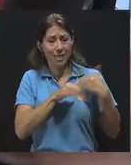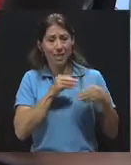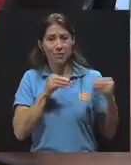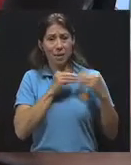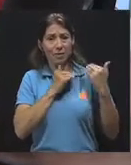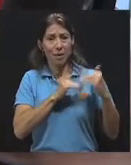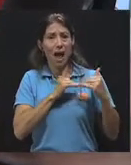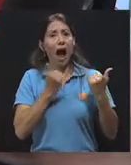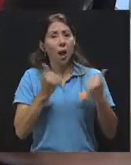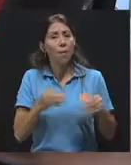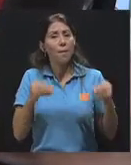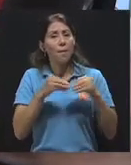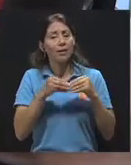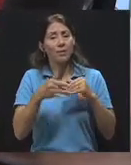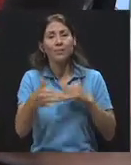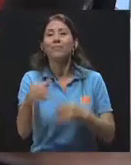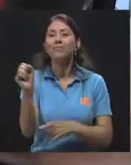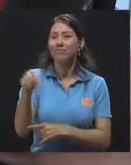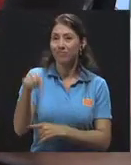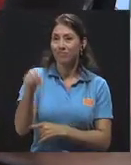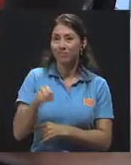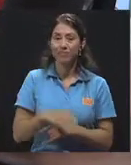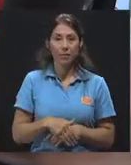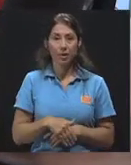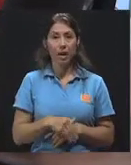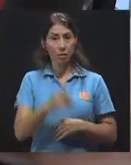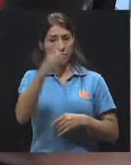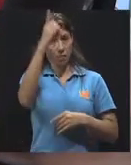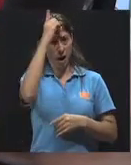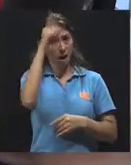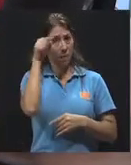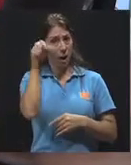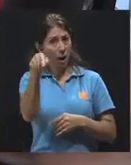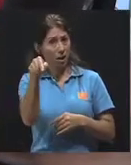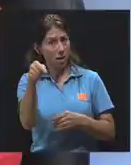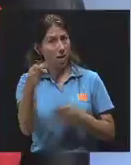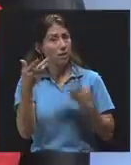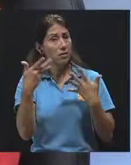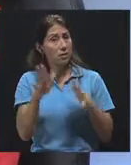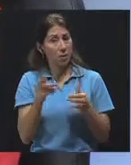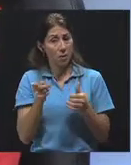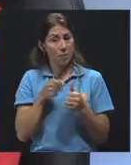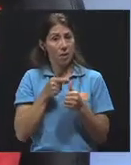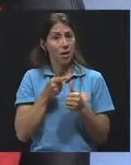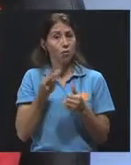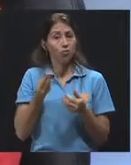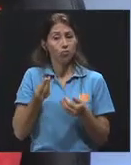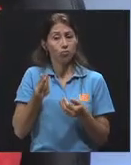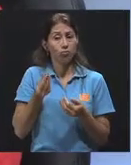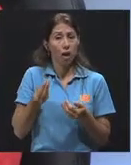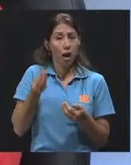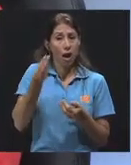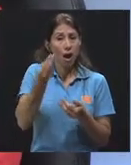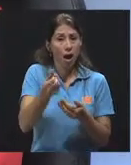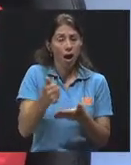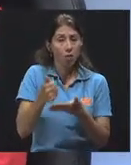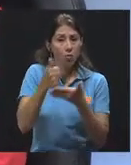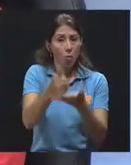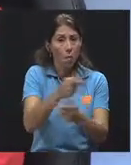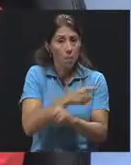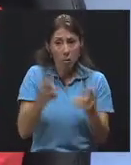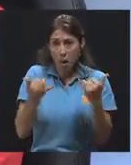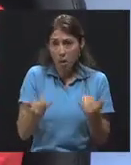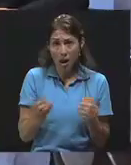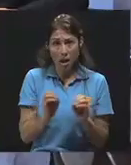4 a 6. La cooperación alemana fue, digamos, plantó la semilla económica para iniciar, pero ya no los acompaña en este caso. No, ellos